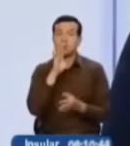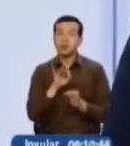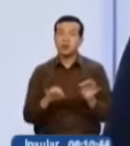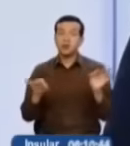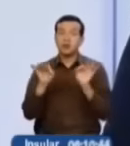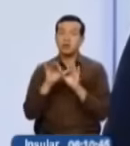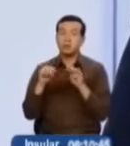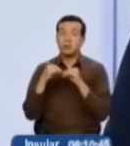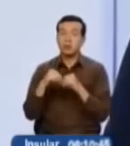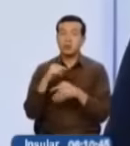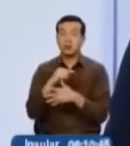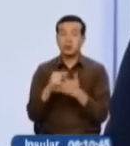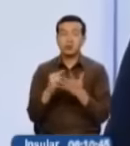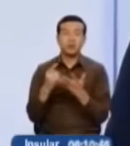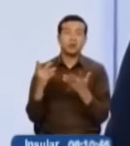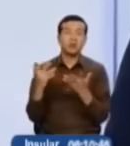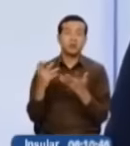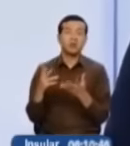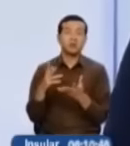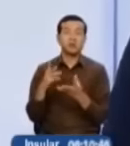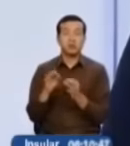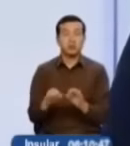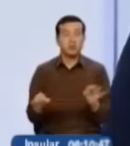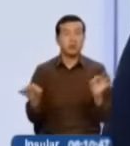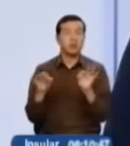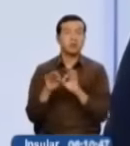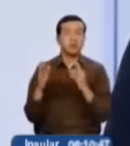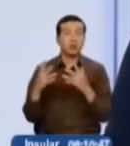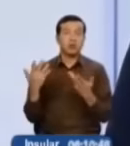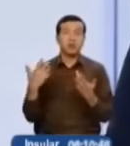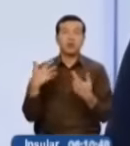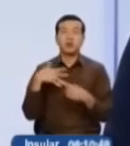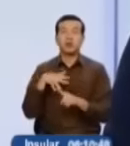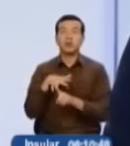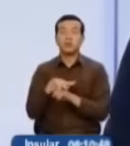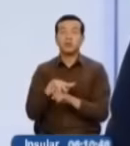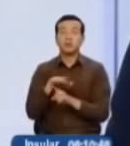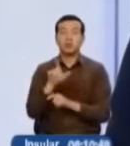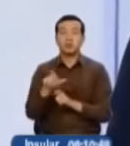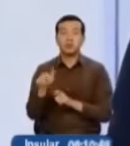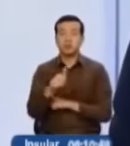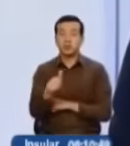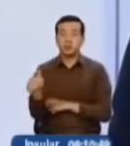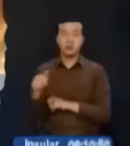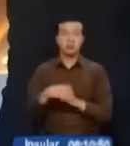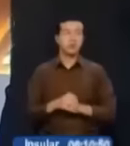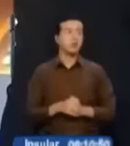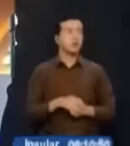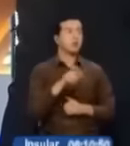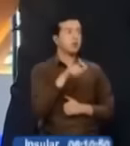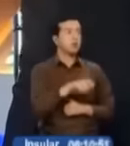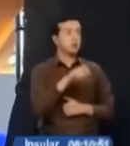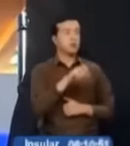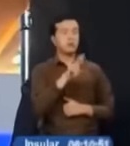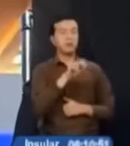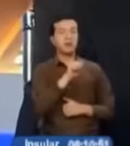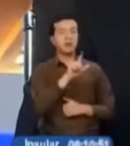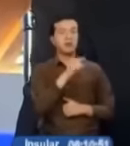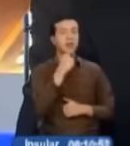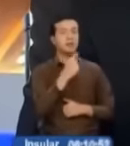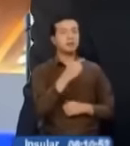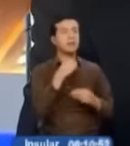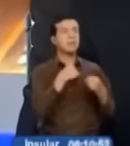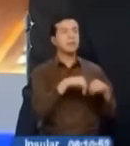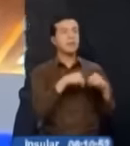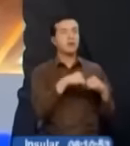la metodología sea la adecuada. Entonces se logra incluir, digamos, a esta gente cuando que no tenía acceso. Cuando Javier Baca me habla de metodología, ¿eso